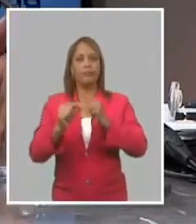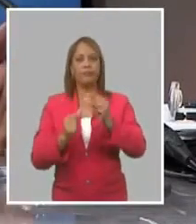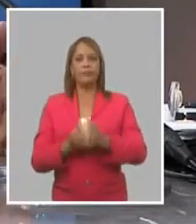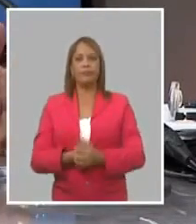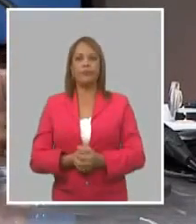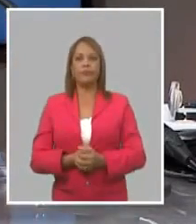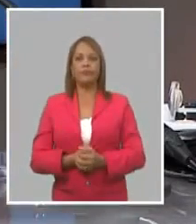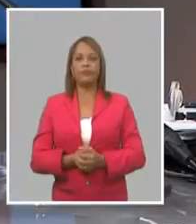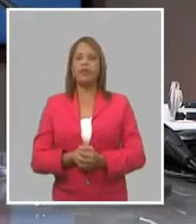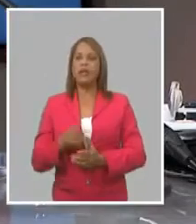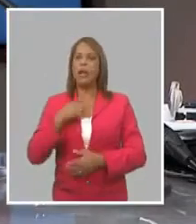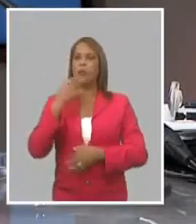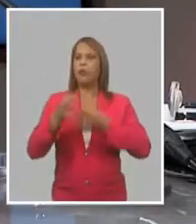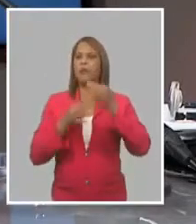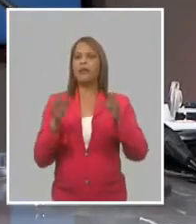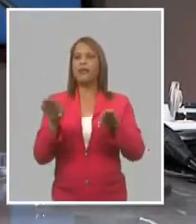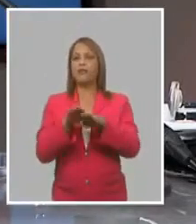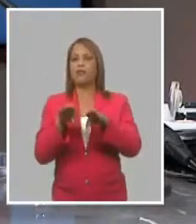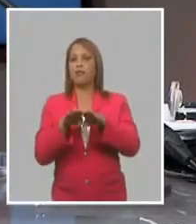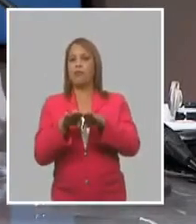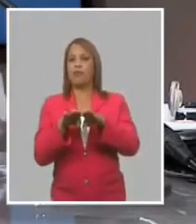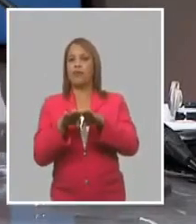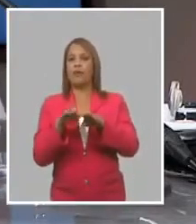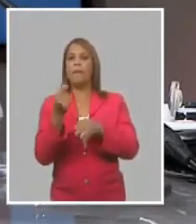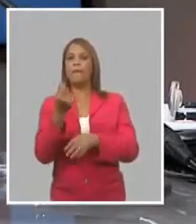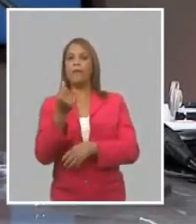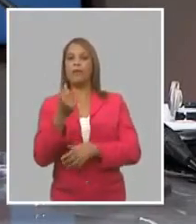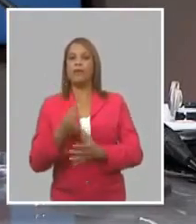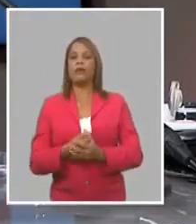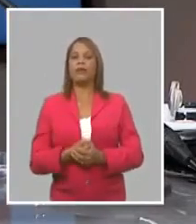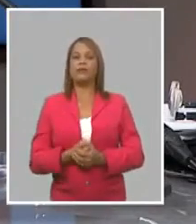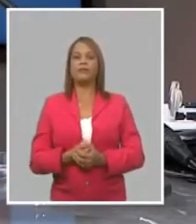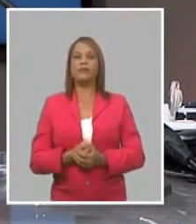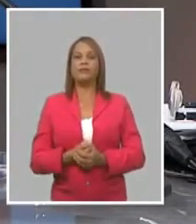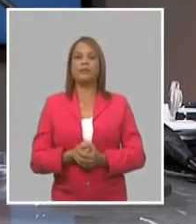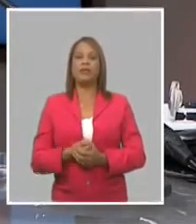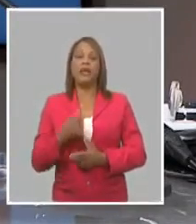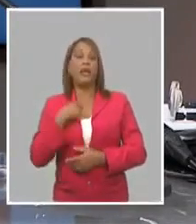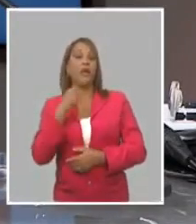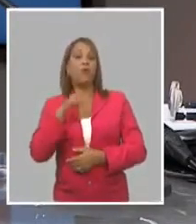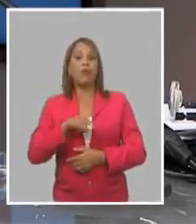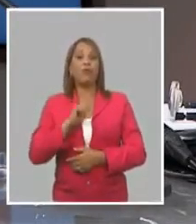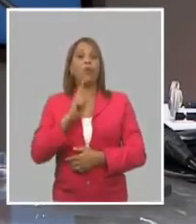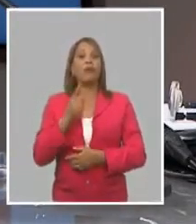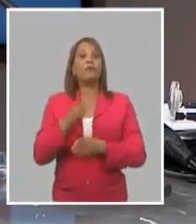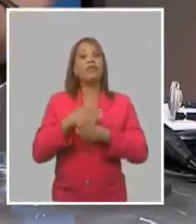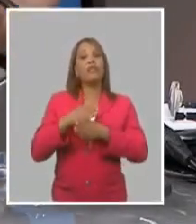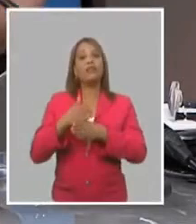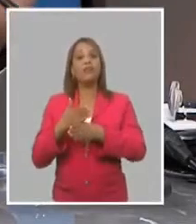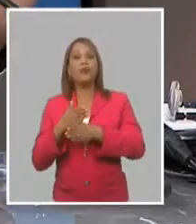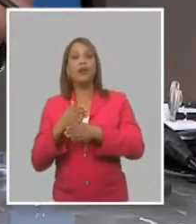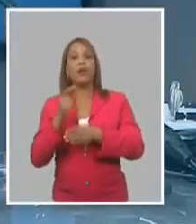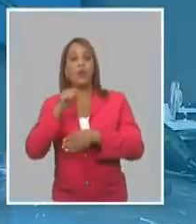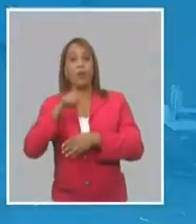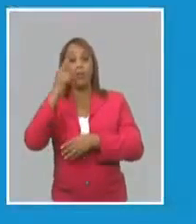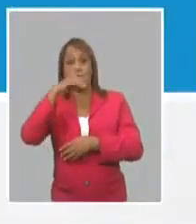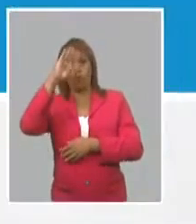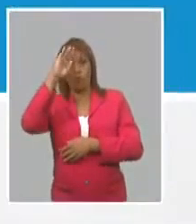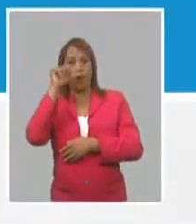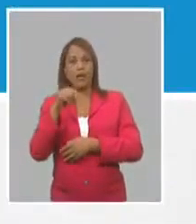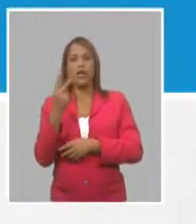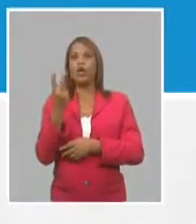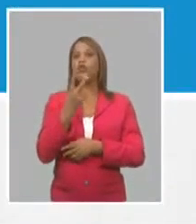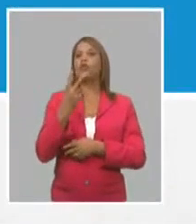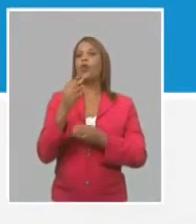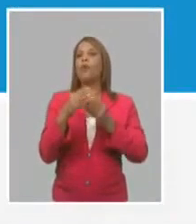de la dualidad monetaria. La dualidad monetaria, como dije, es cuando existen en la economía dos monedas.